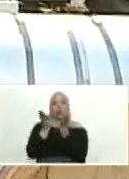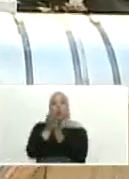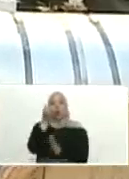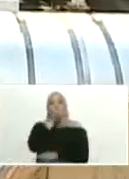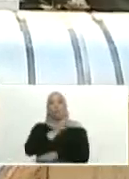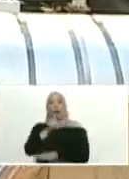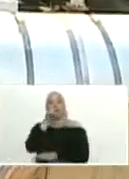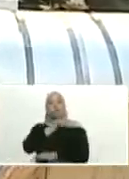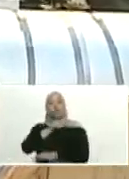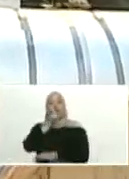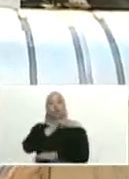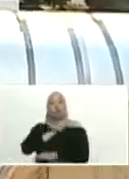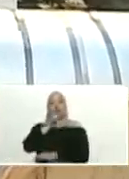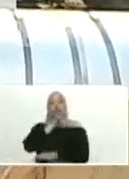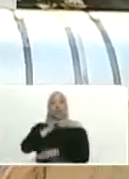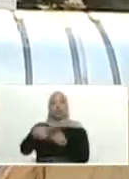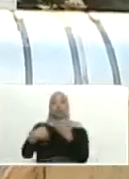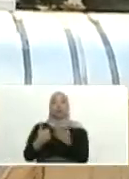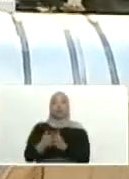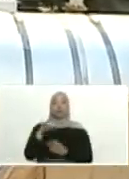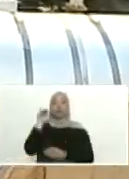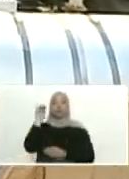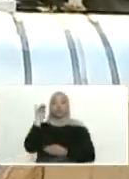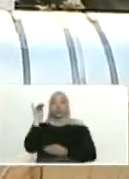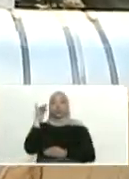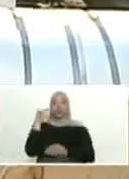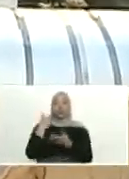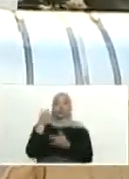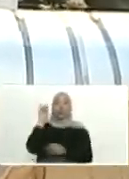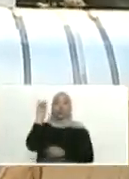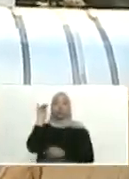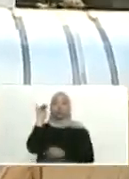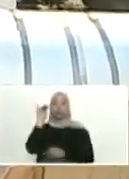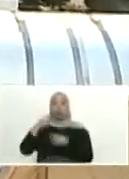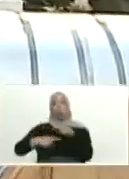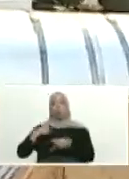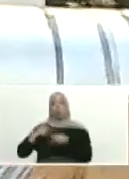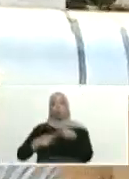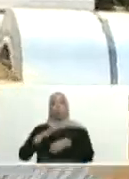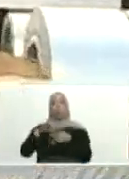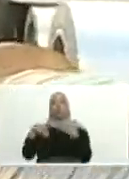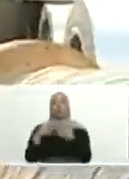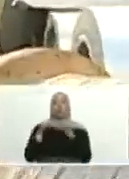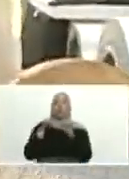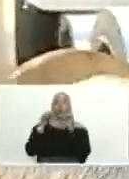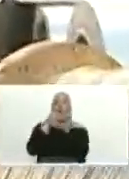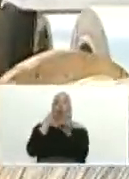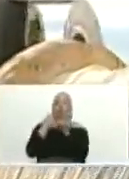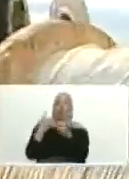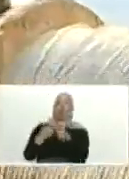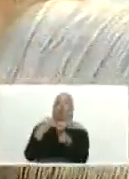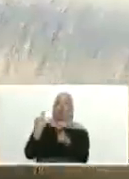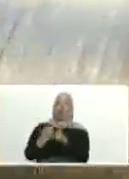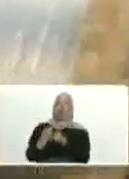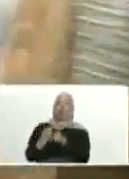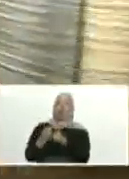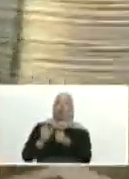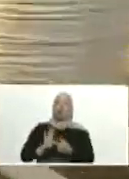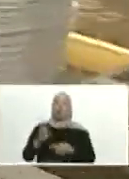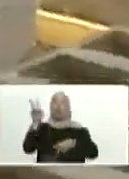resistió nuestro pueblo resistió y salimos adelante y seguimos saliendo adelante produciéndolo todo Seguimos entonces en la